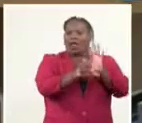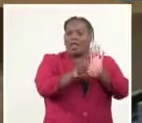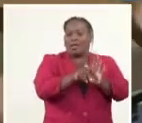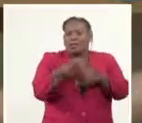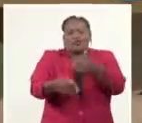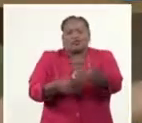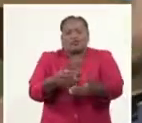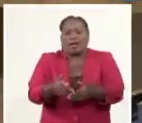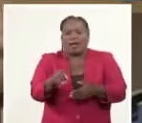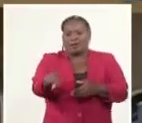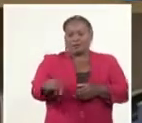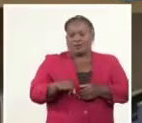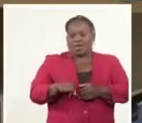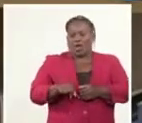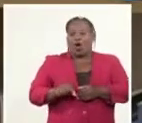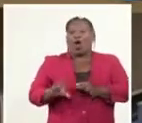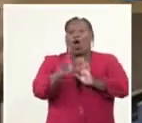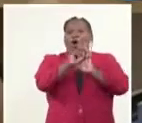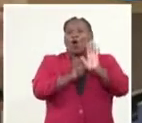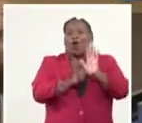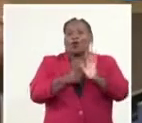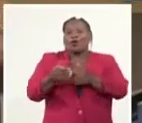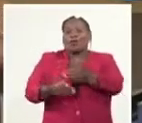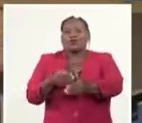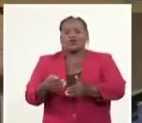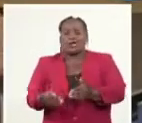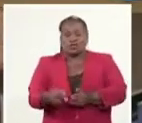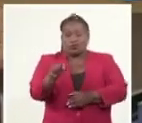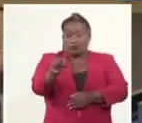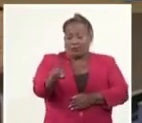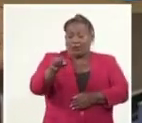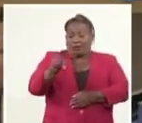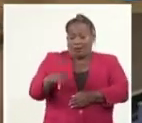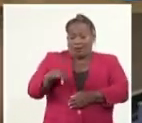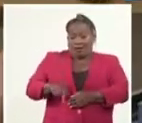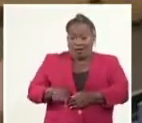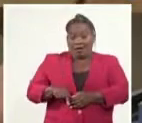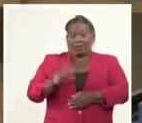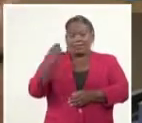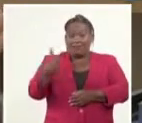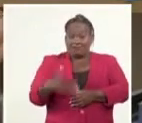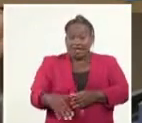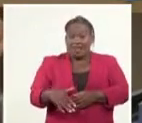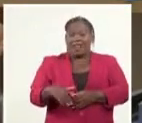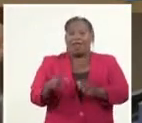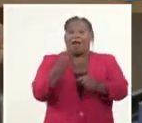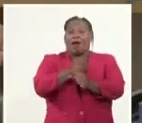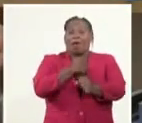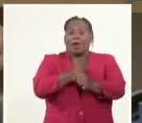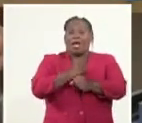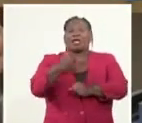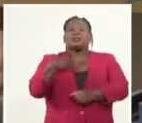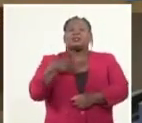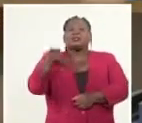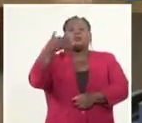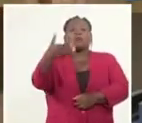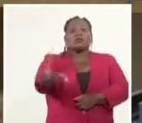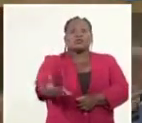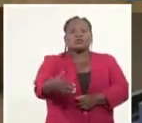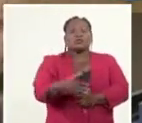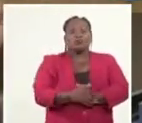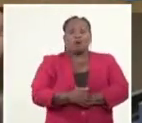por ejemplo, el Código de Proceso en materia civil, familiar, laboral, mercantil, que tiene una proyección en materia de